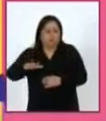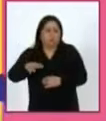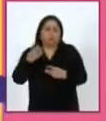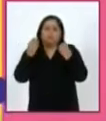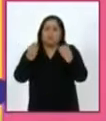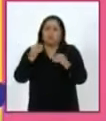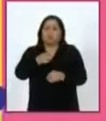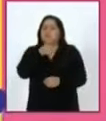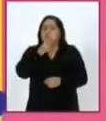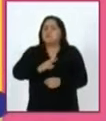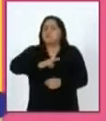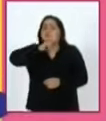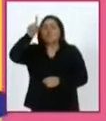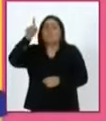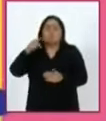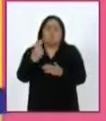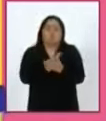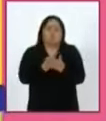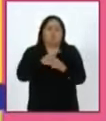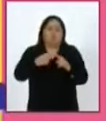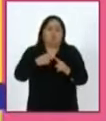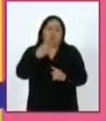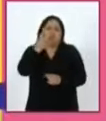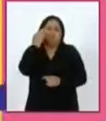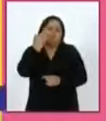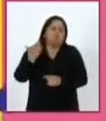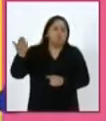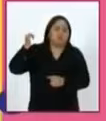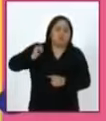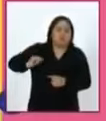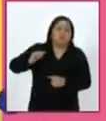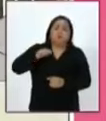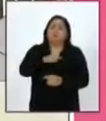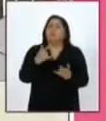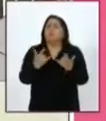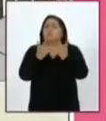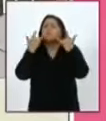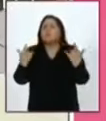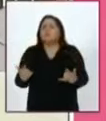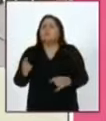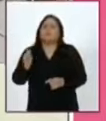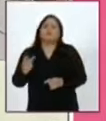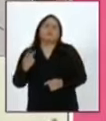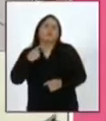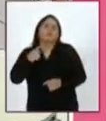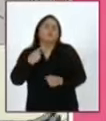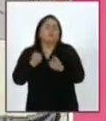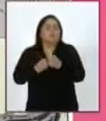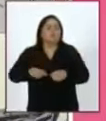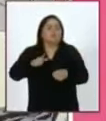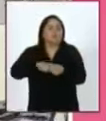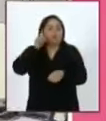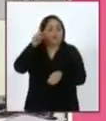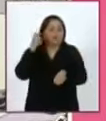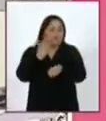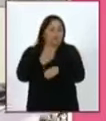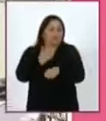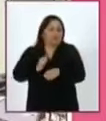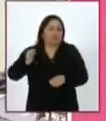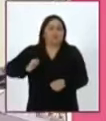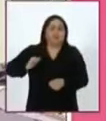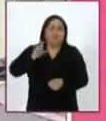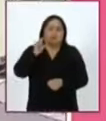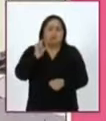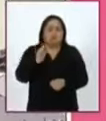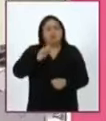la mejor novela gráfica de todos los tiempos. Narra la historia política y social de Estados Unidos del siglo XX